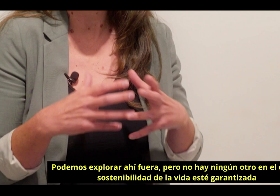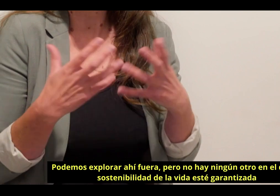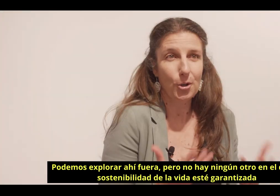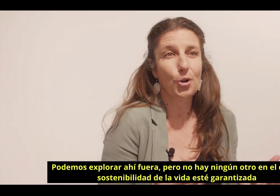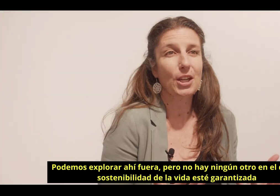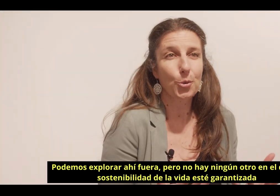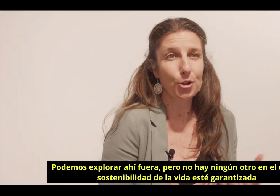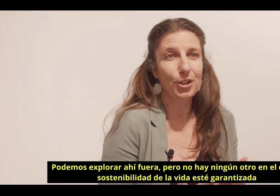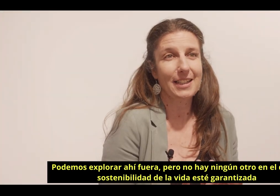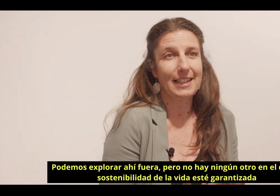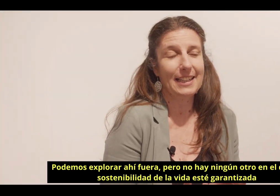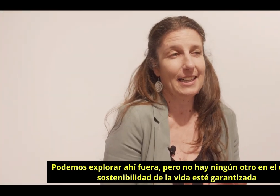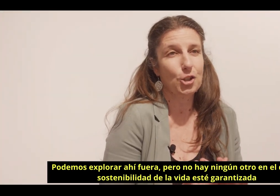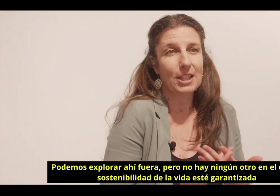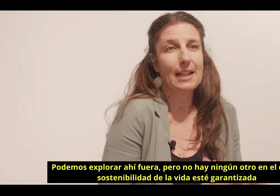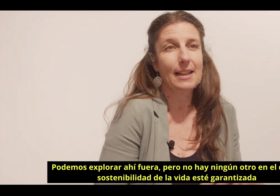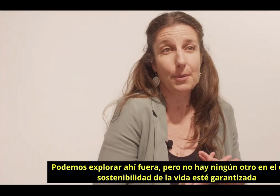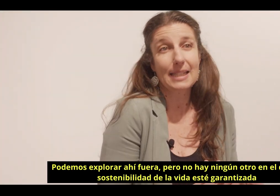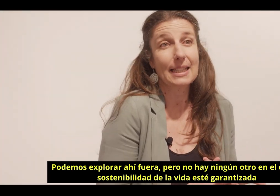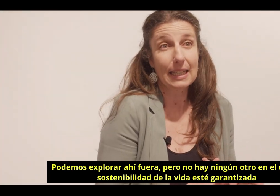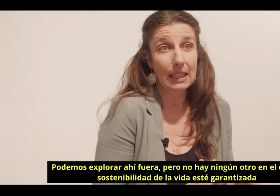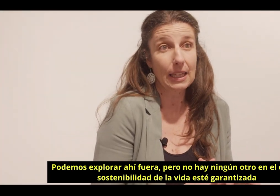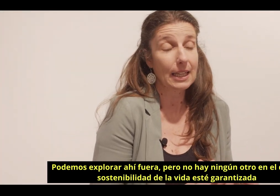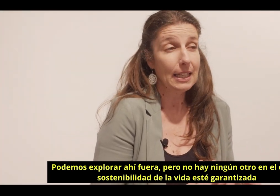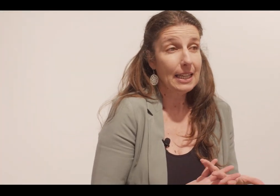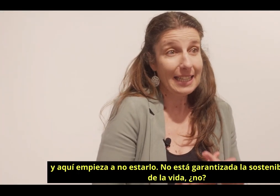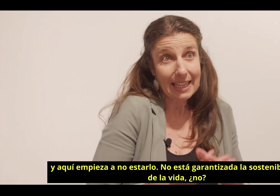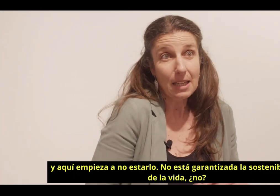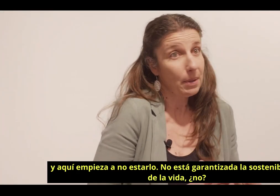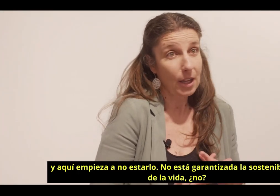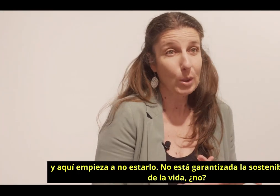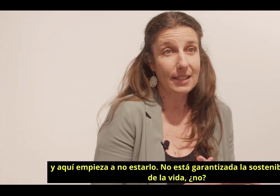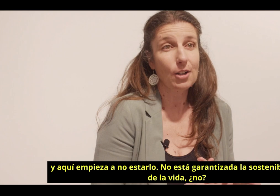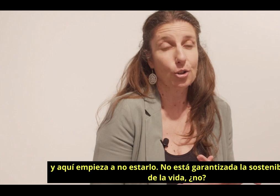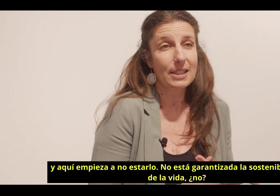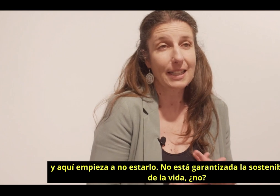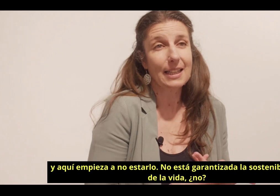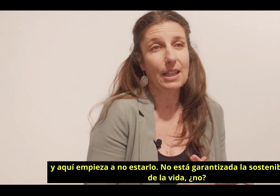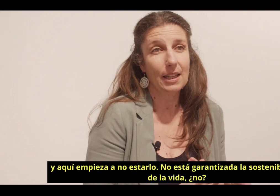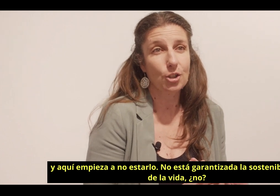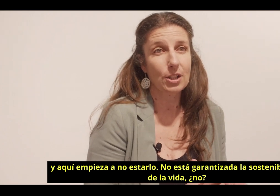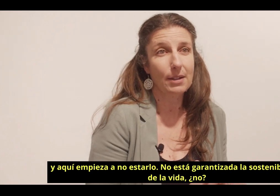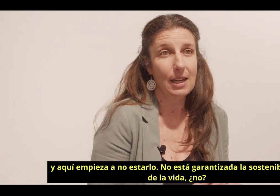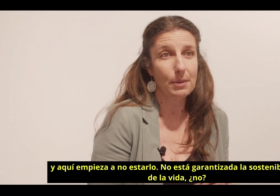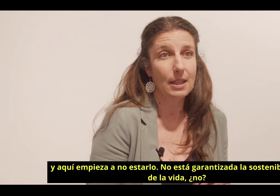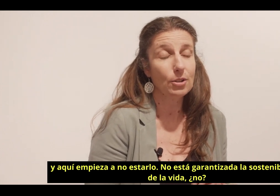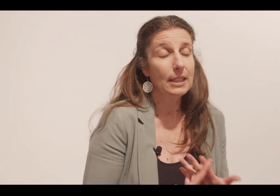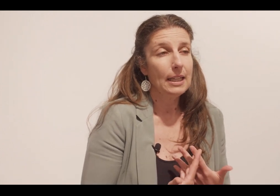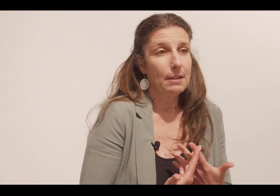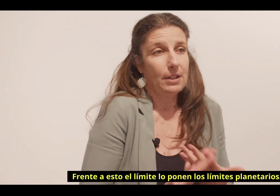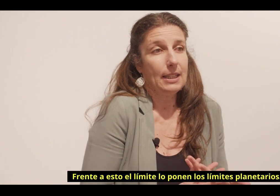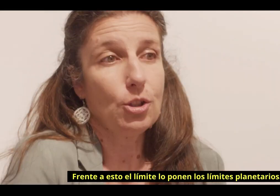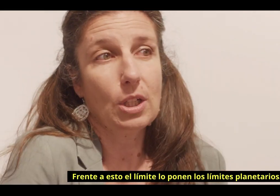explorar ahí fuera, pero no hay ningún otro en el que la sostenibilidad de la vida esté garantizada. Y aquí empieza a no estarlo, no está garantizada la sostenibilidad de la vida,